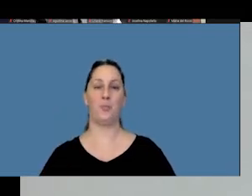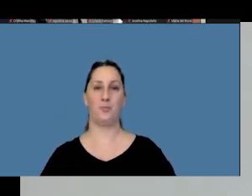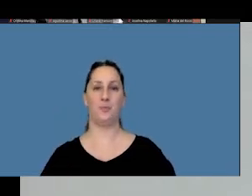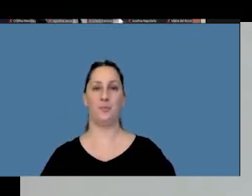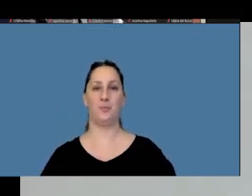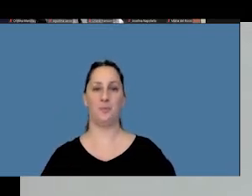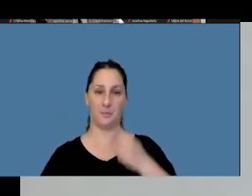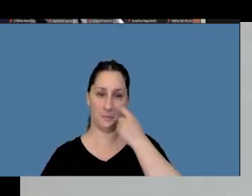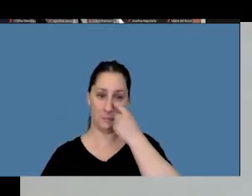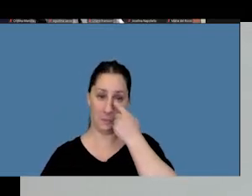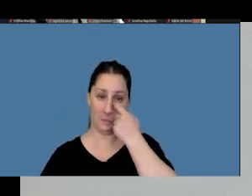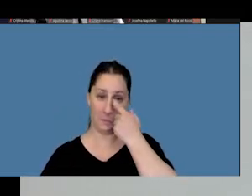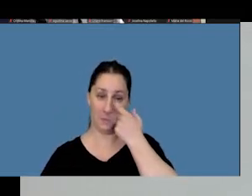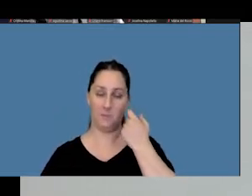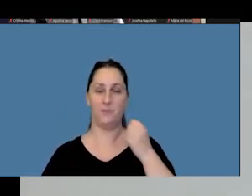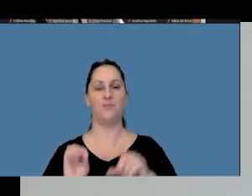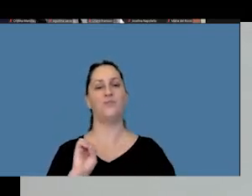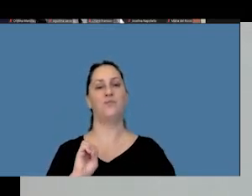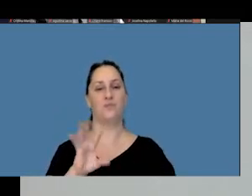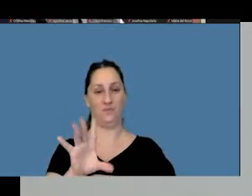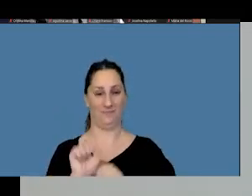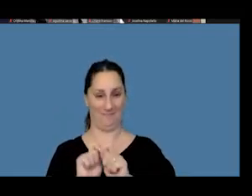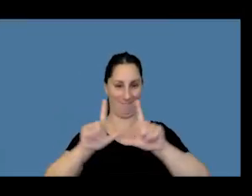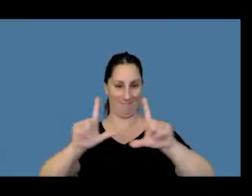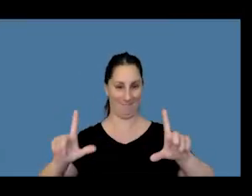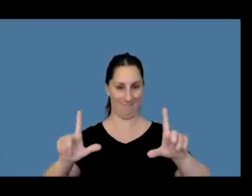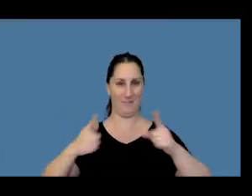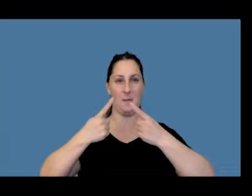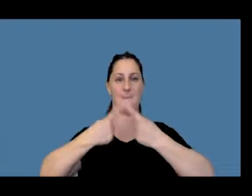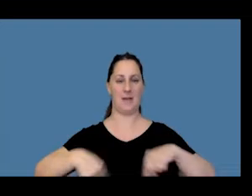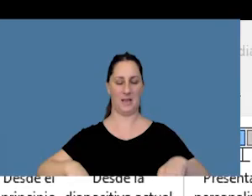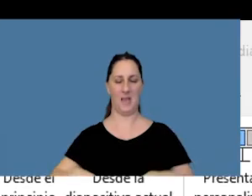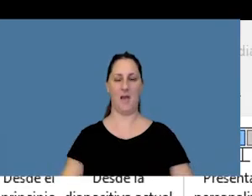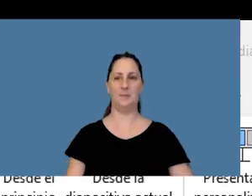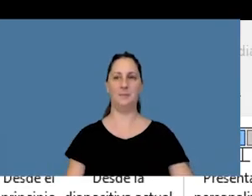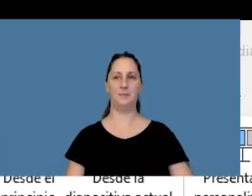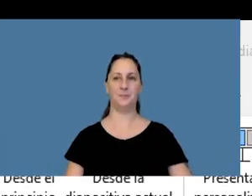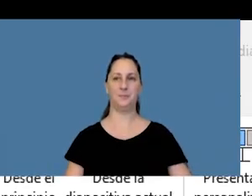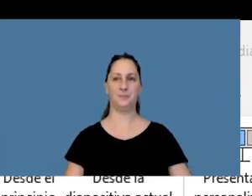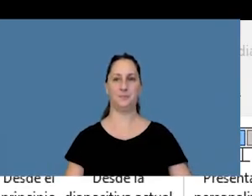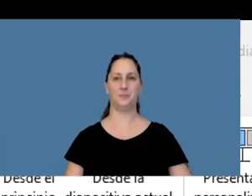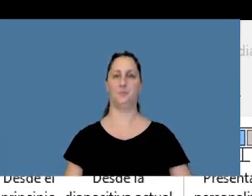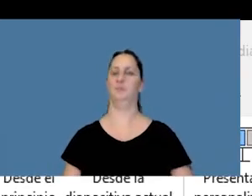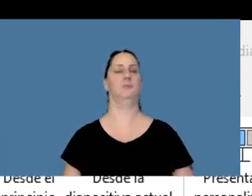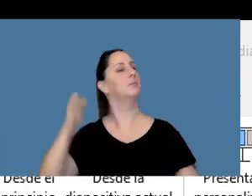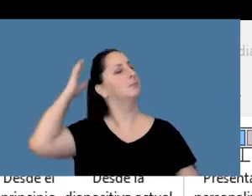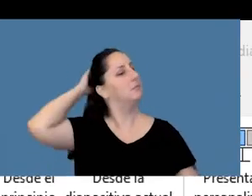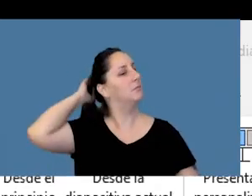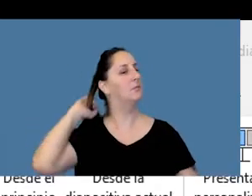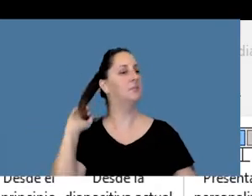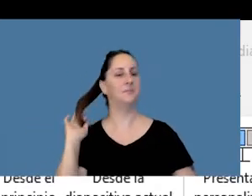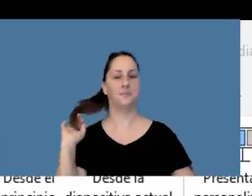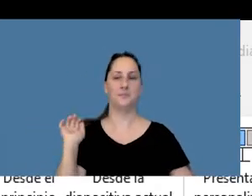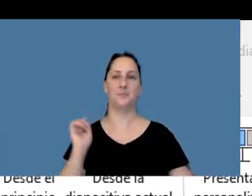a comenzar a proyectar el material, que es lo mismo que, bueno, ya estuve